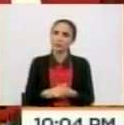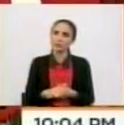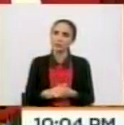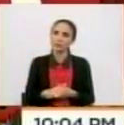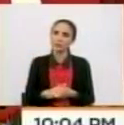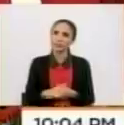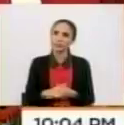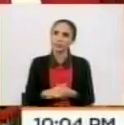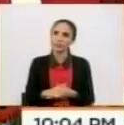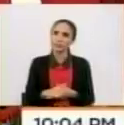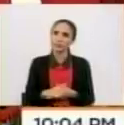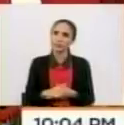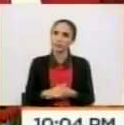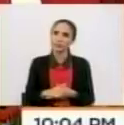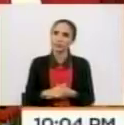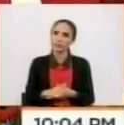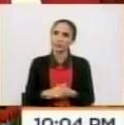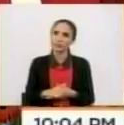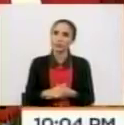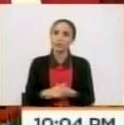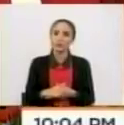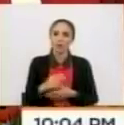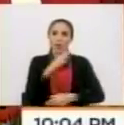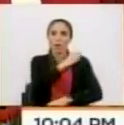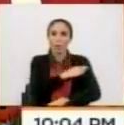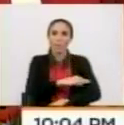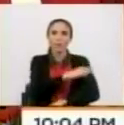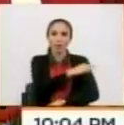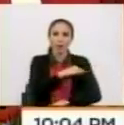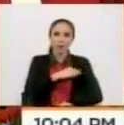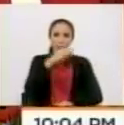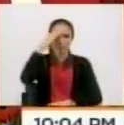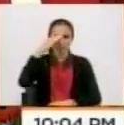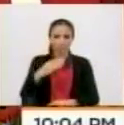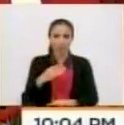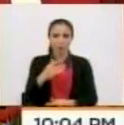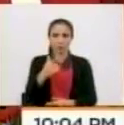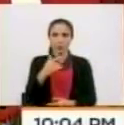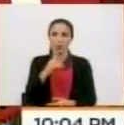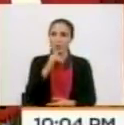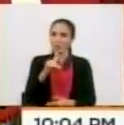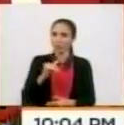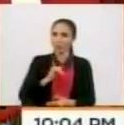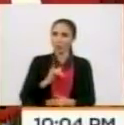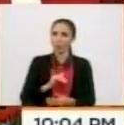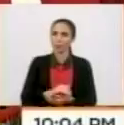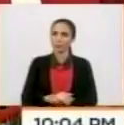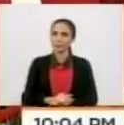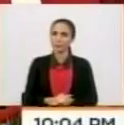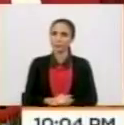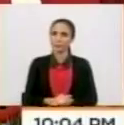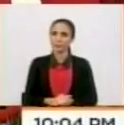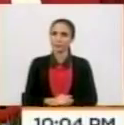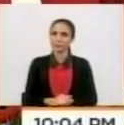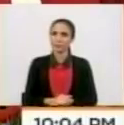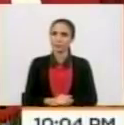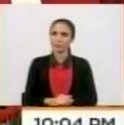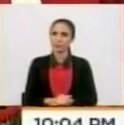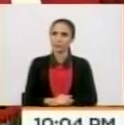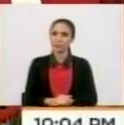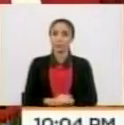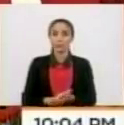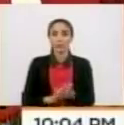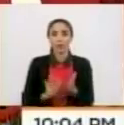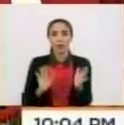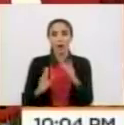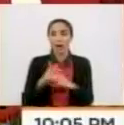entre otras cosas, algo así. En el hospital militar. En el hospital militar nos dijo, la política es